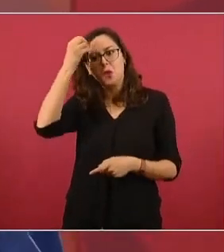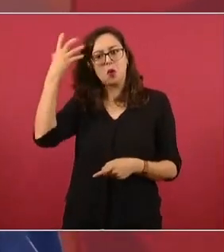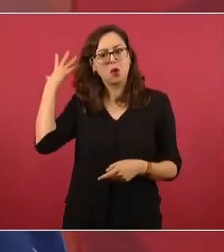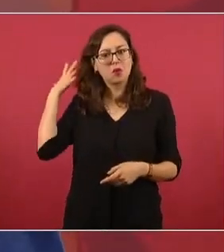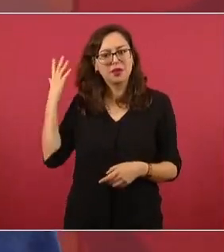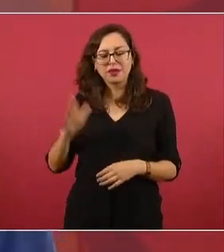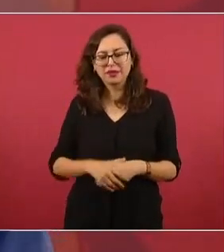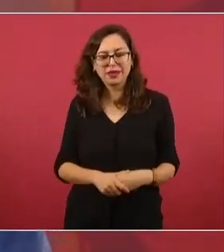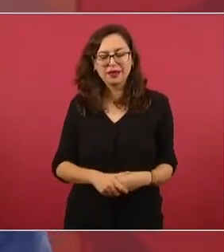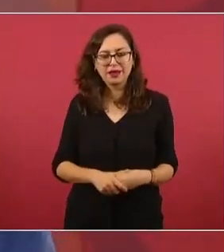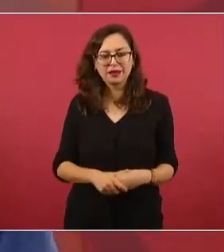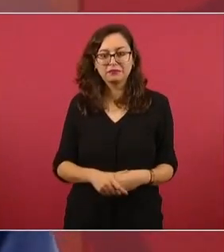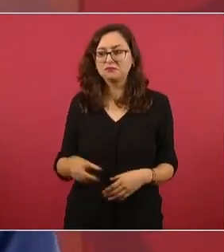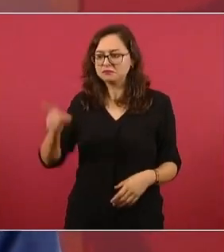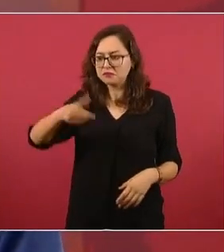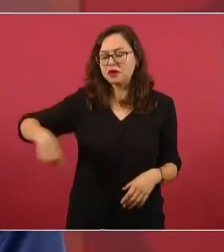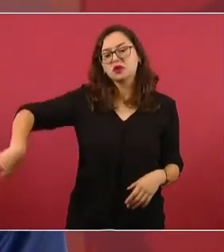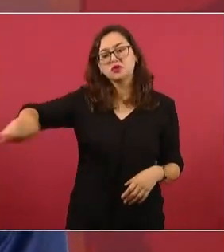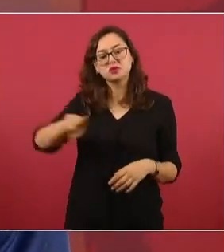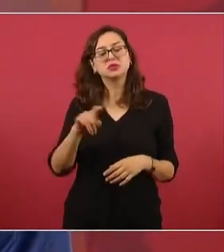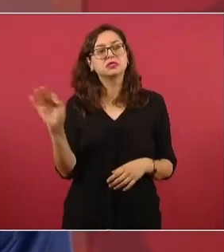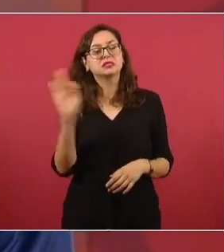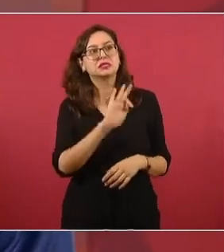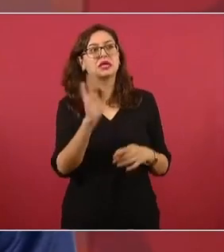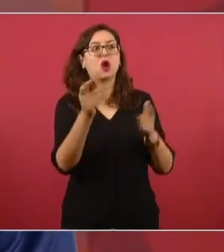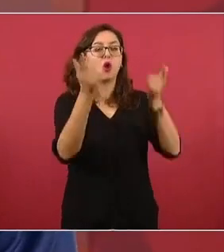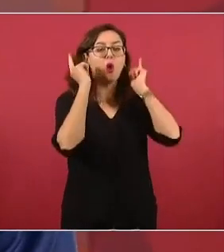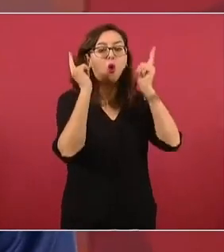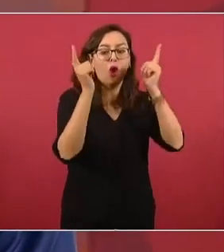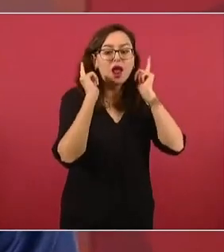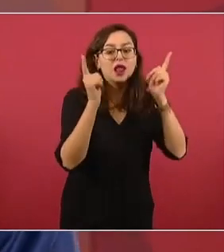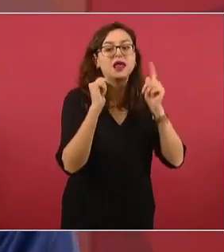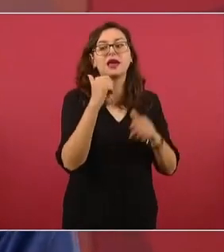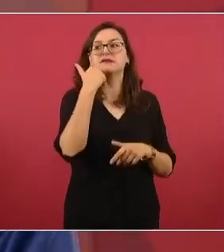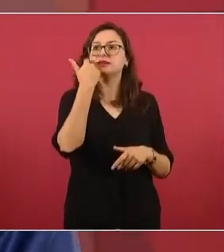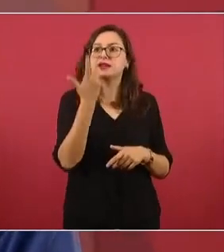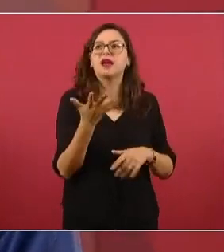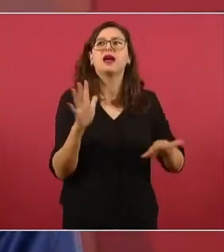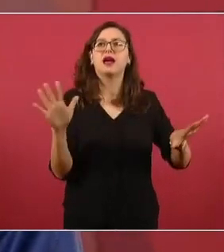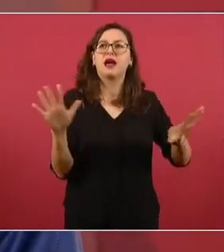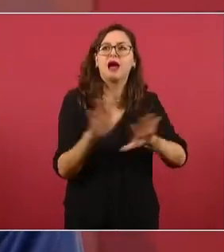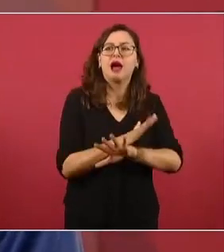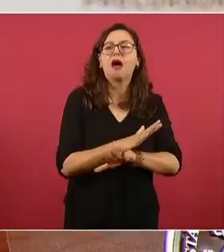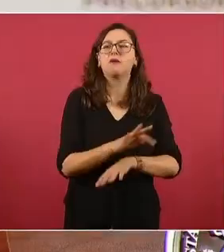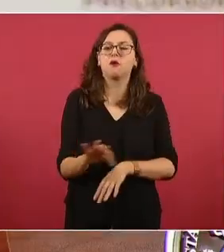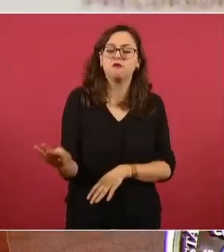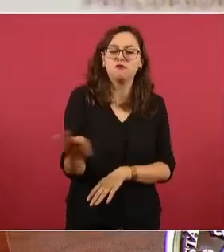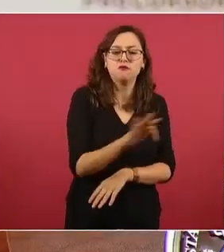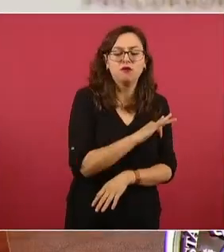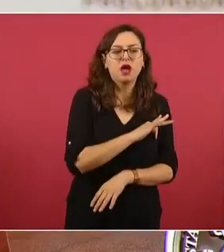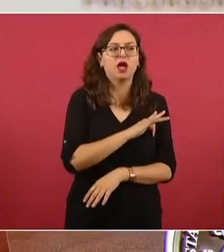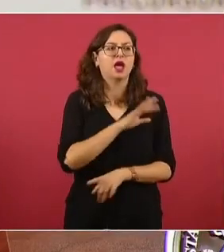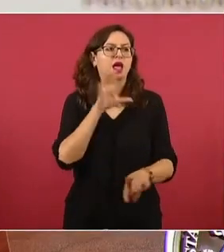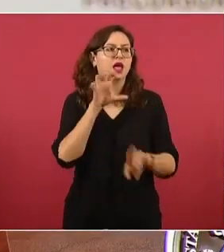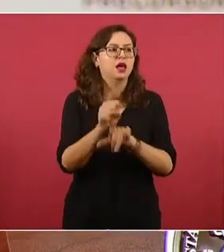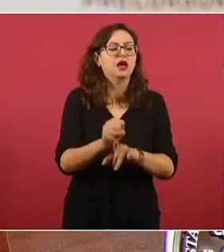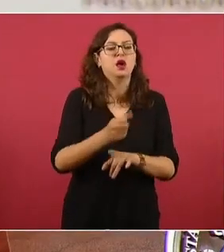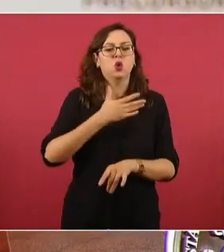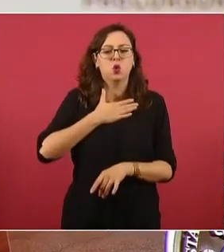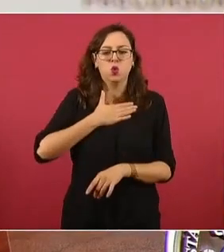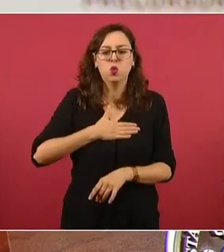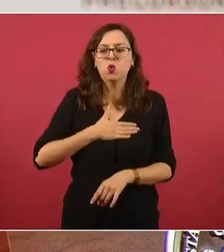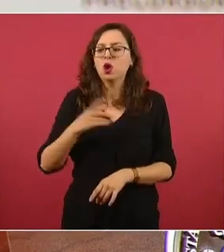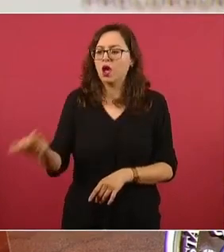en que las cosas cambien, mejoren, que haya justicia, nos